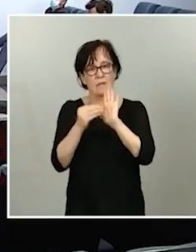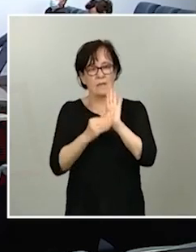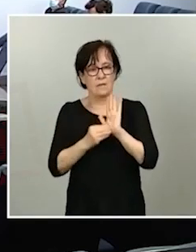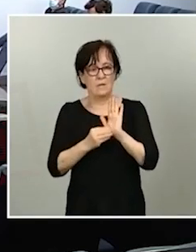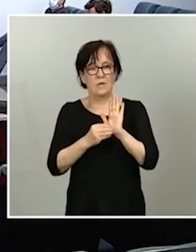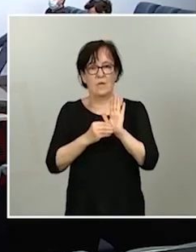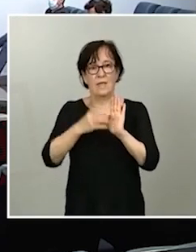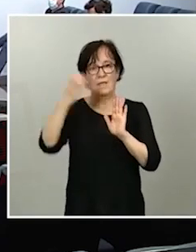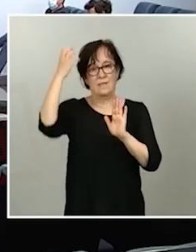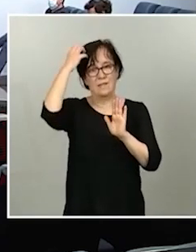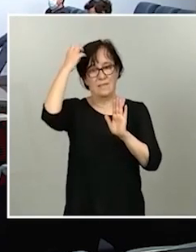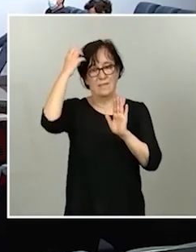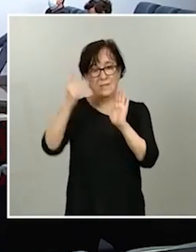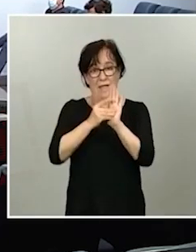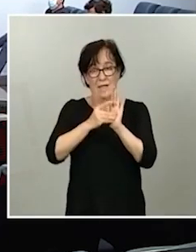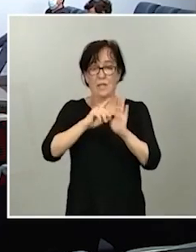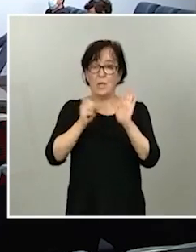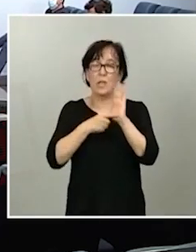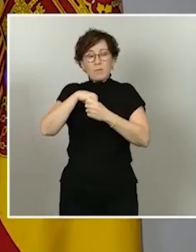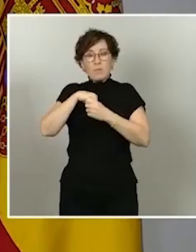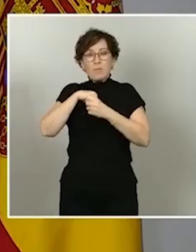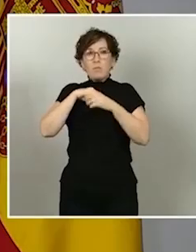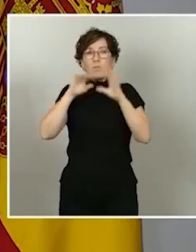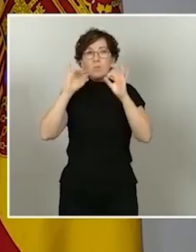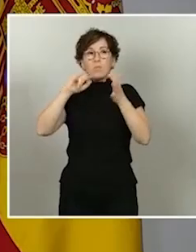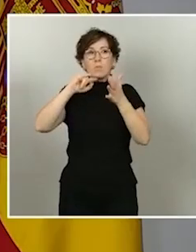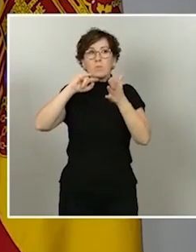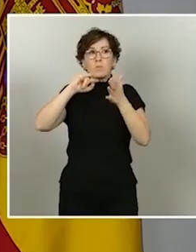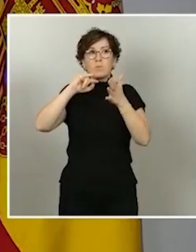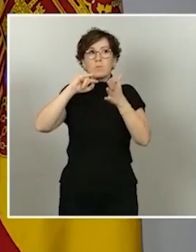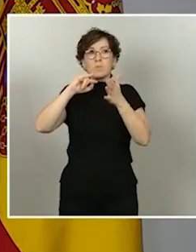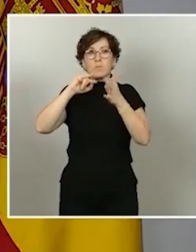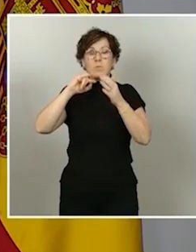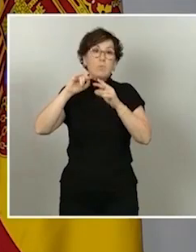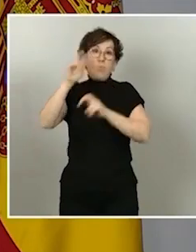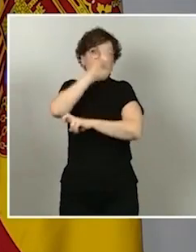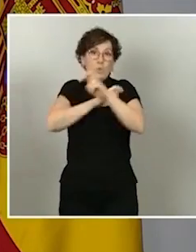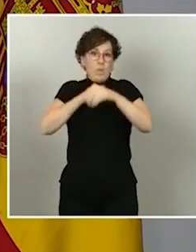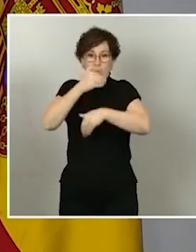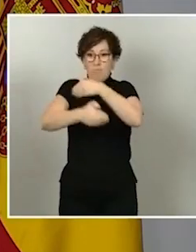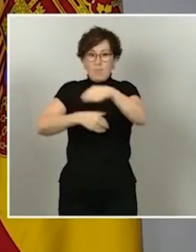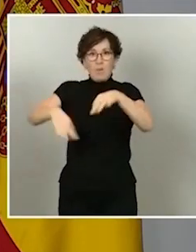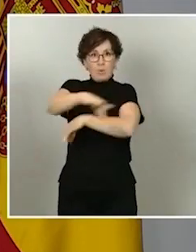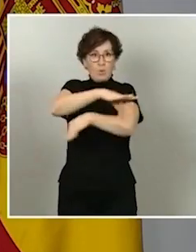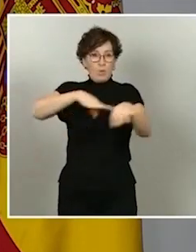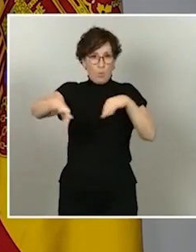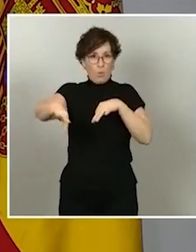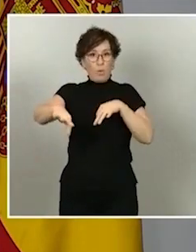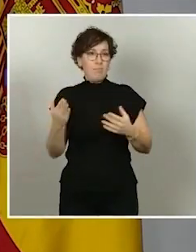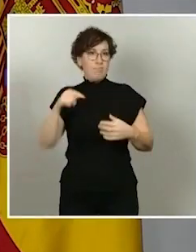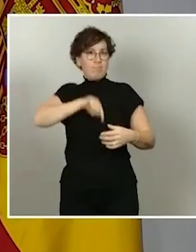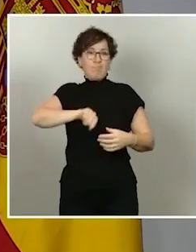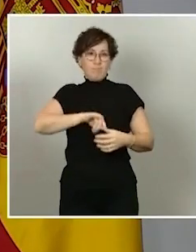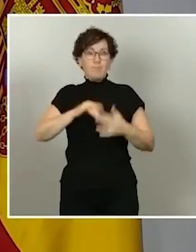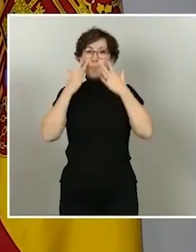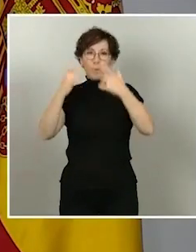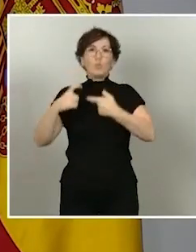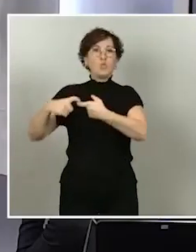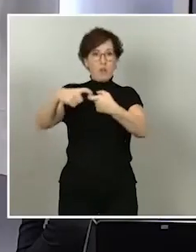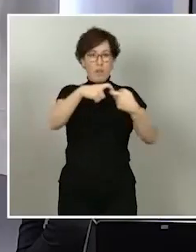del 76 78 donde el ministro y ya y fernando simón se reúnen con los responsables